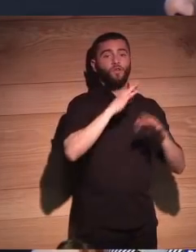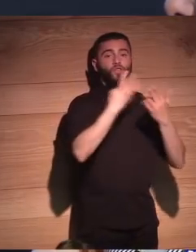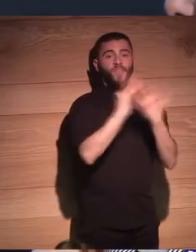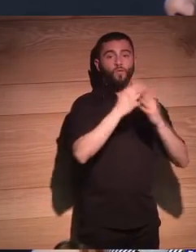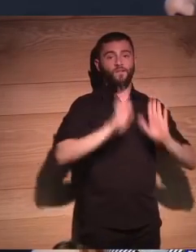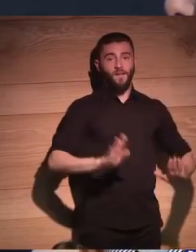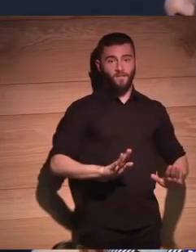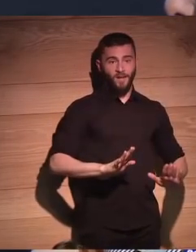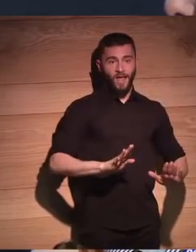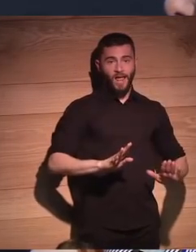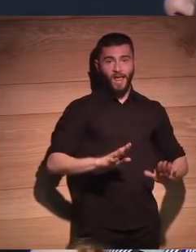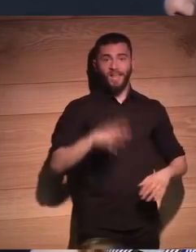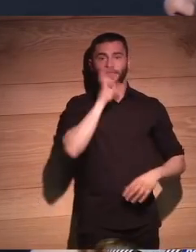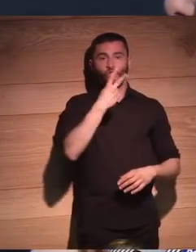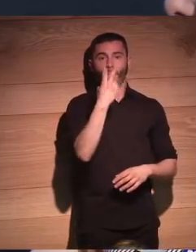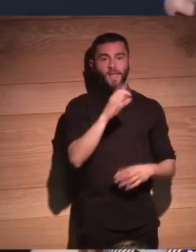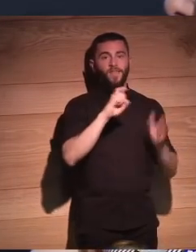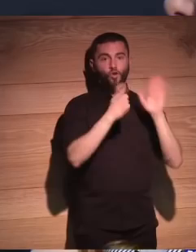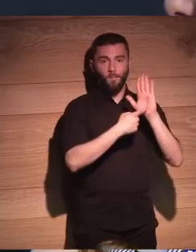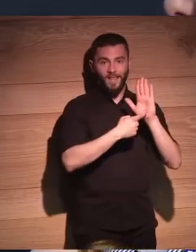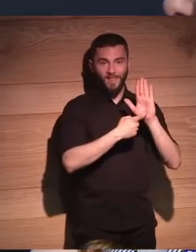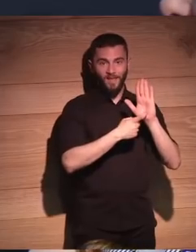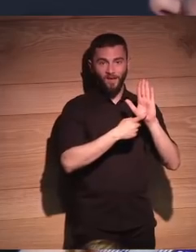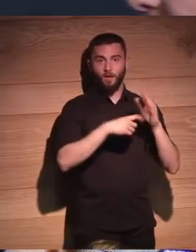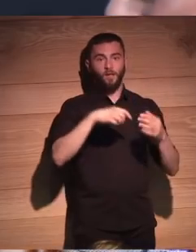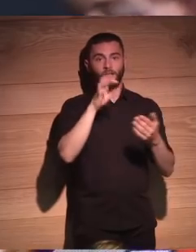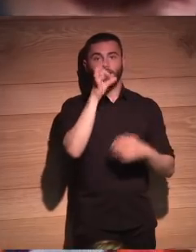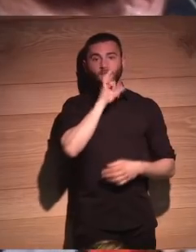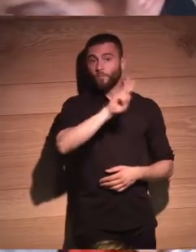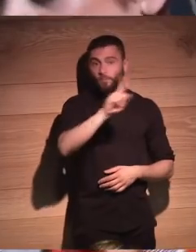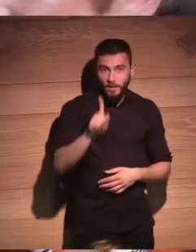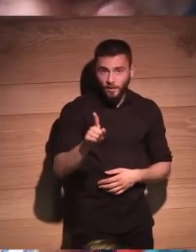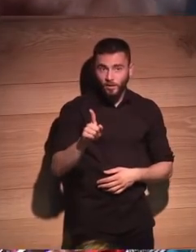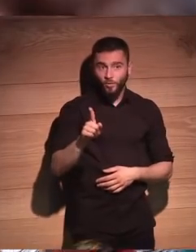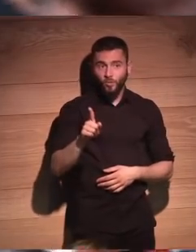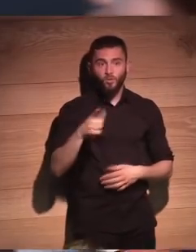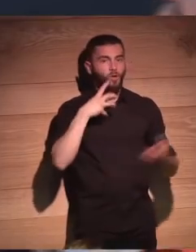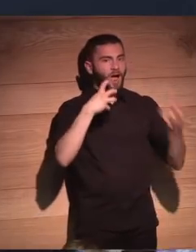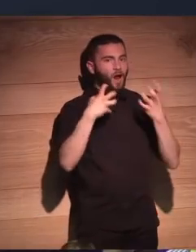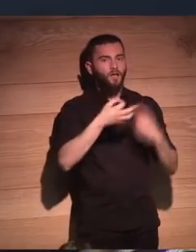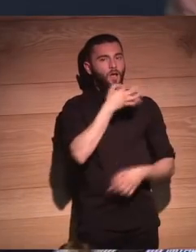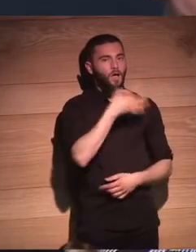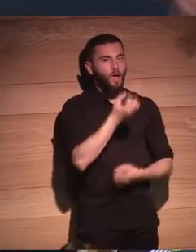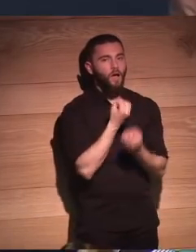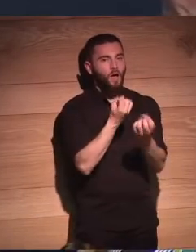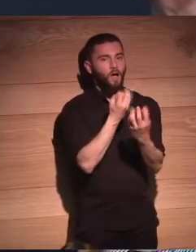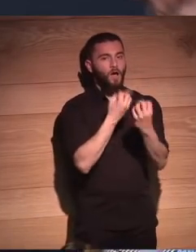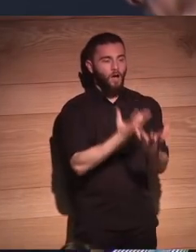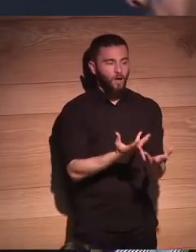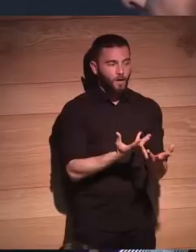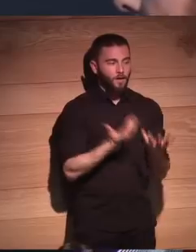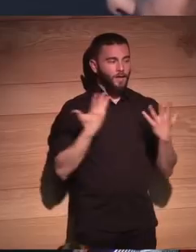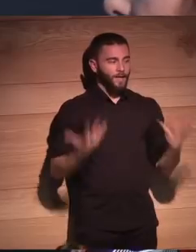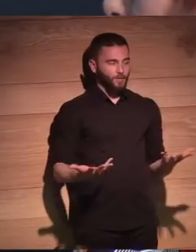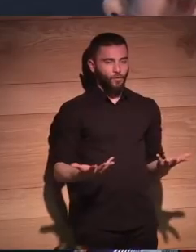siglo XX y vivimos del XXI, ¿no? Y son dos artes narrativos. Y son dos artes narrativos, ¿no? Entonces,